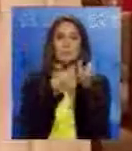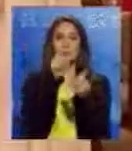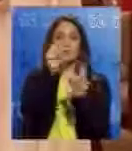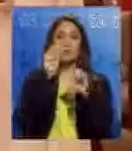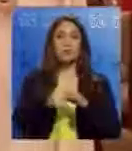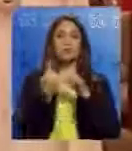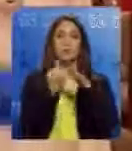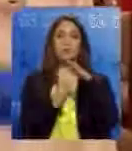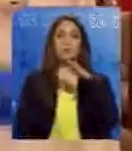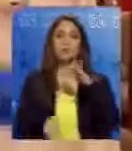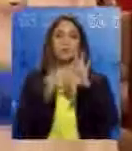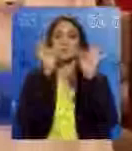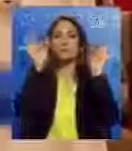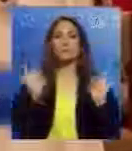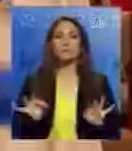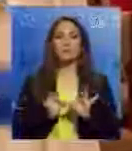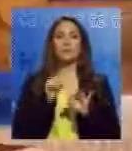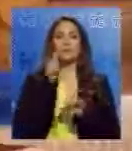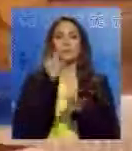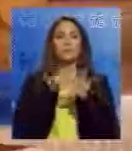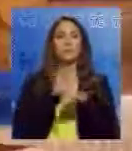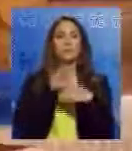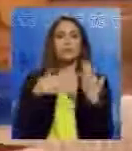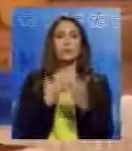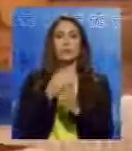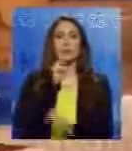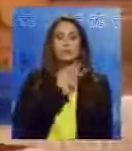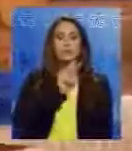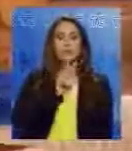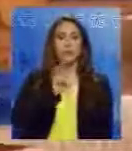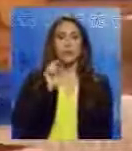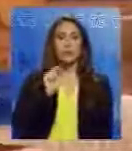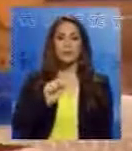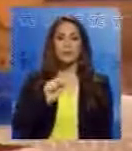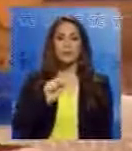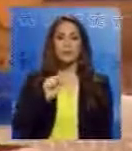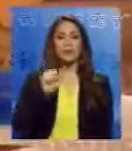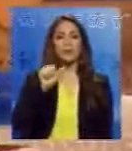descargar la ficha de inscripción en la página web